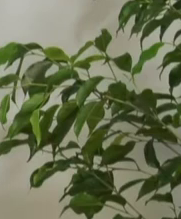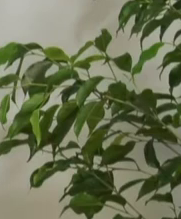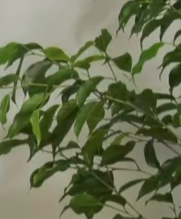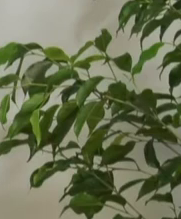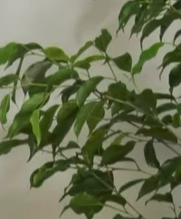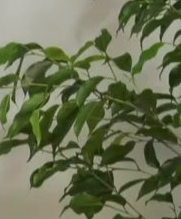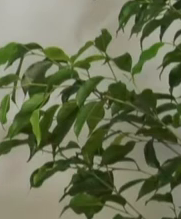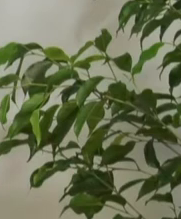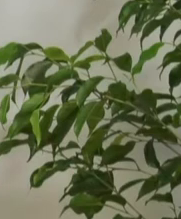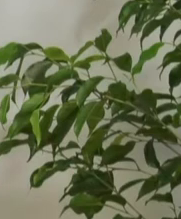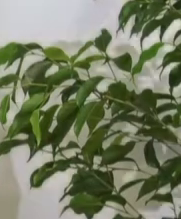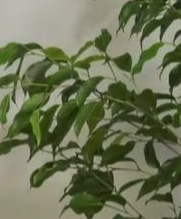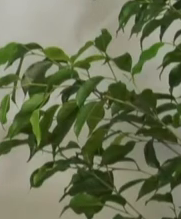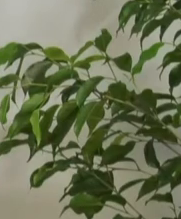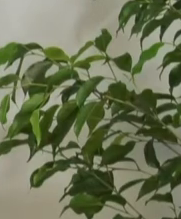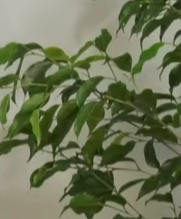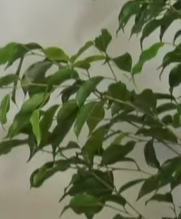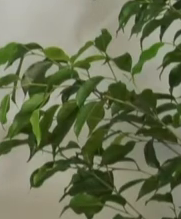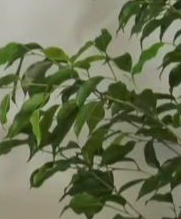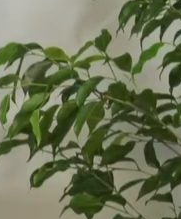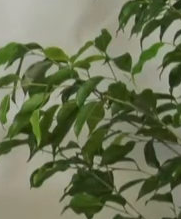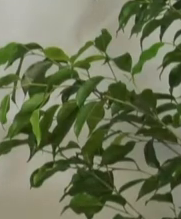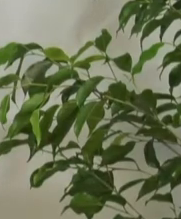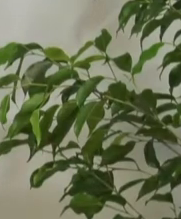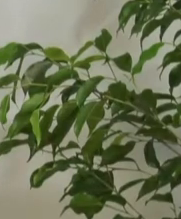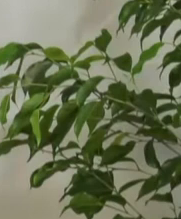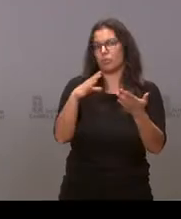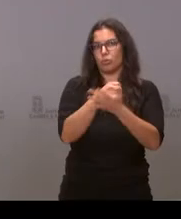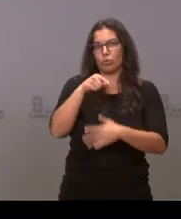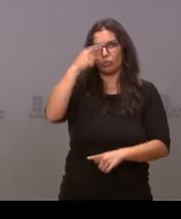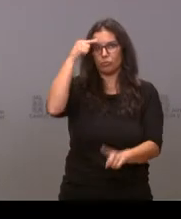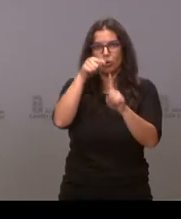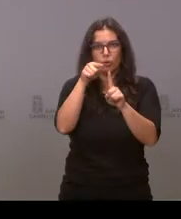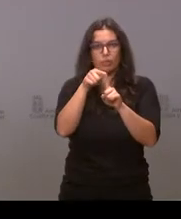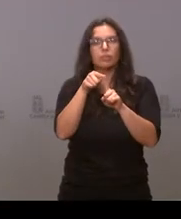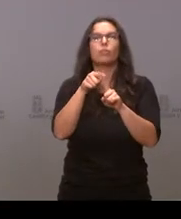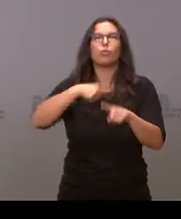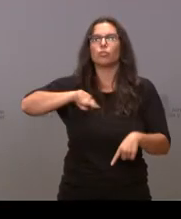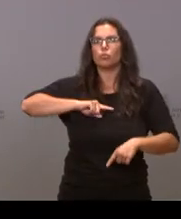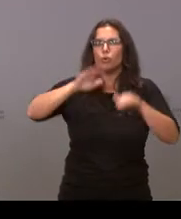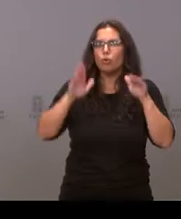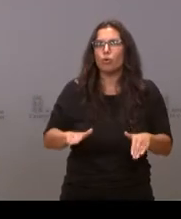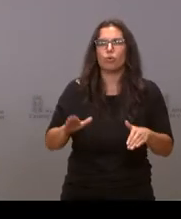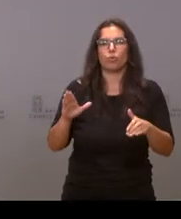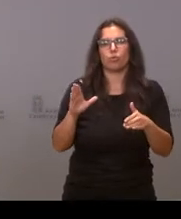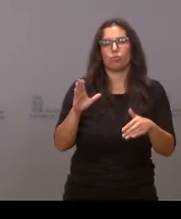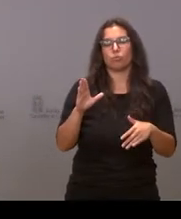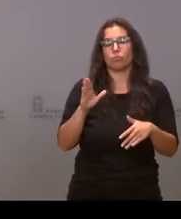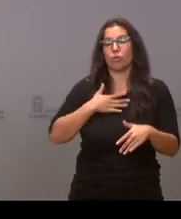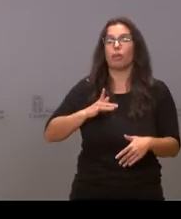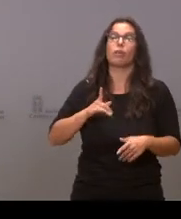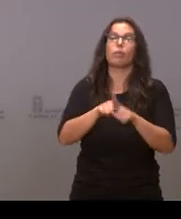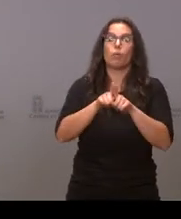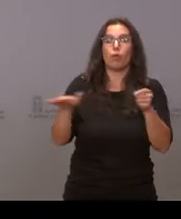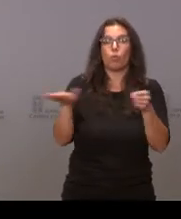de alta velocidad en toda la comunidad no vamos a parar hasta llegar el cien por cien de cobertura queremos